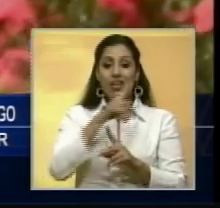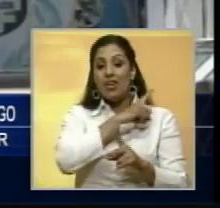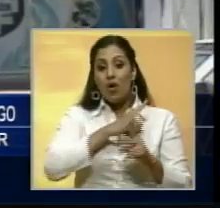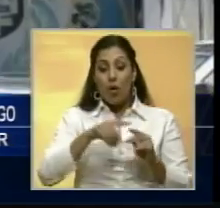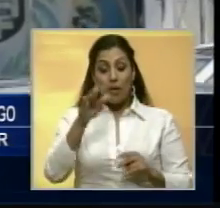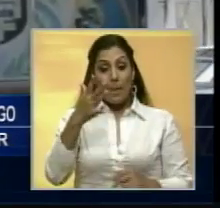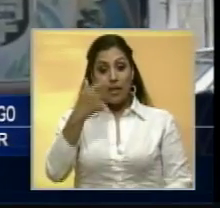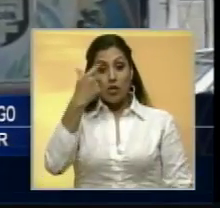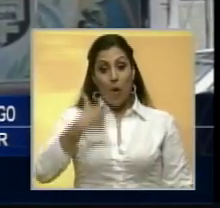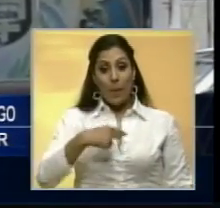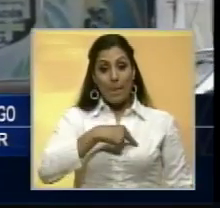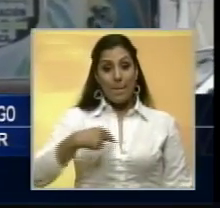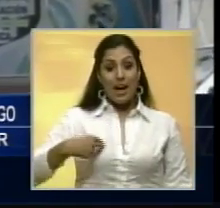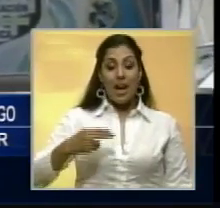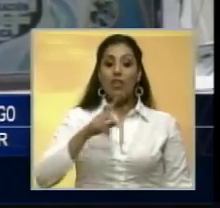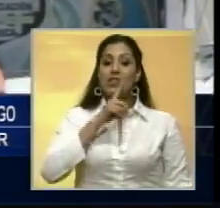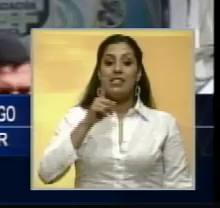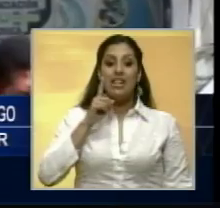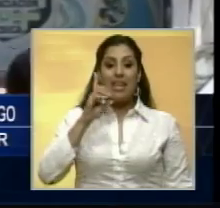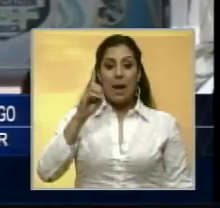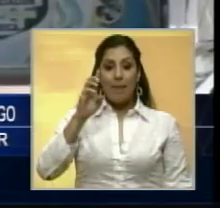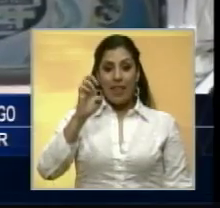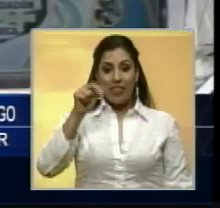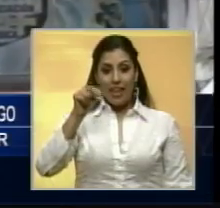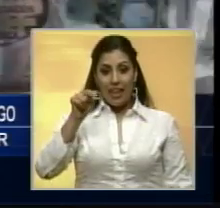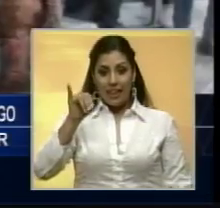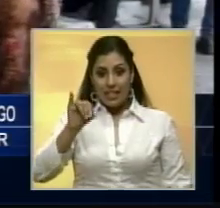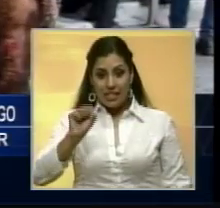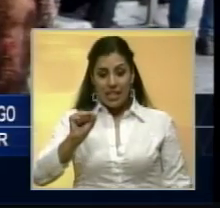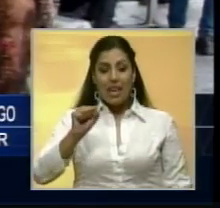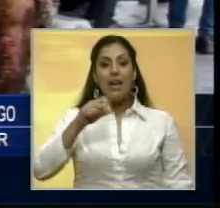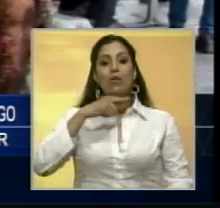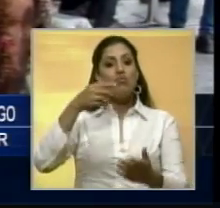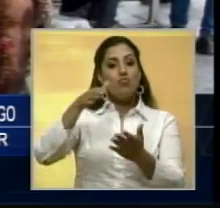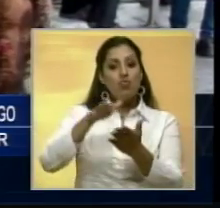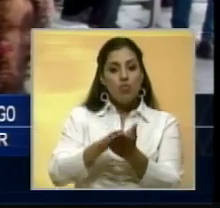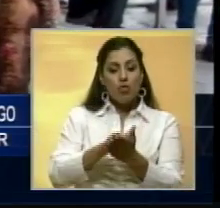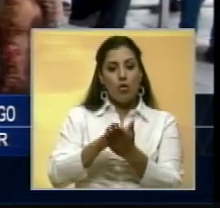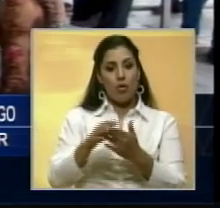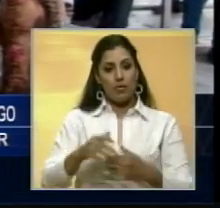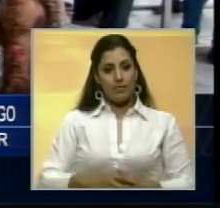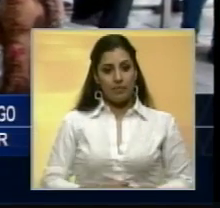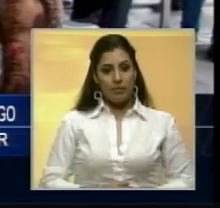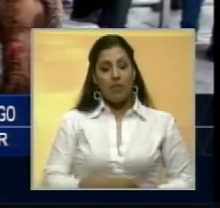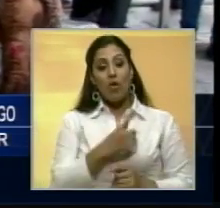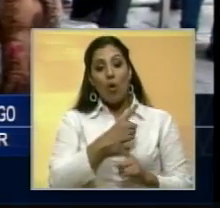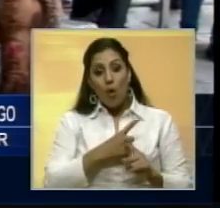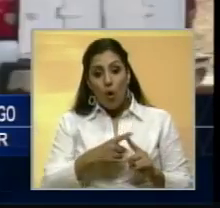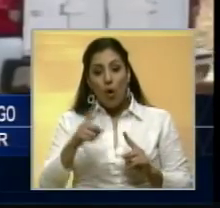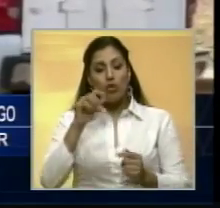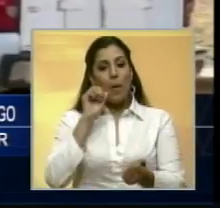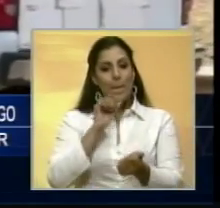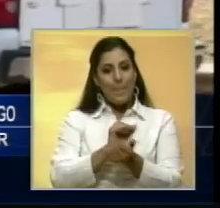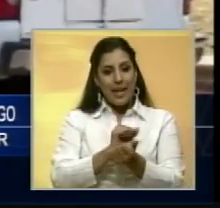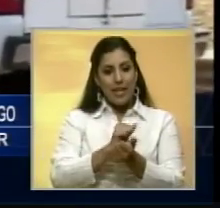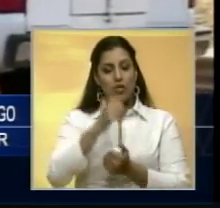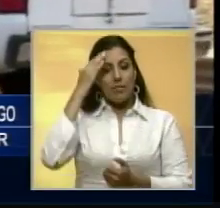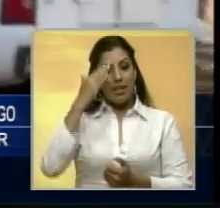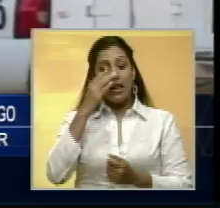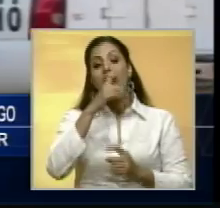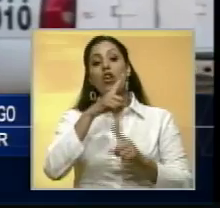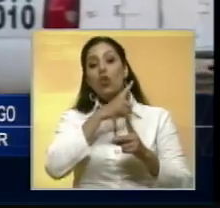los presuntos atacantes, identificados como Denis Salvador Arévalo, cayó muerto durante el enfrentamiento. Otro fue detenido por la Guardia